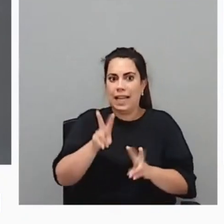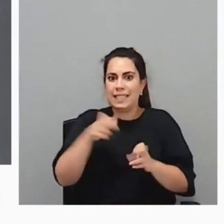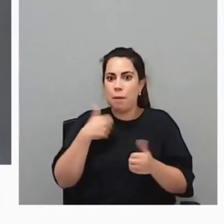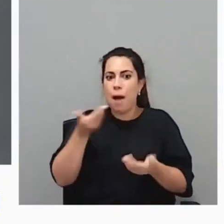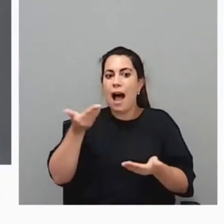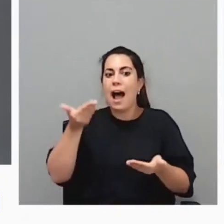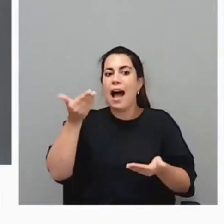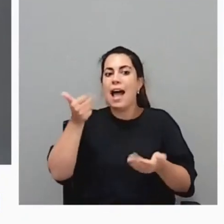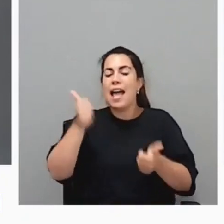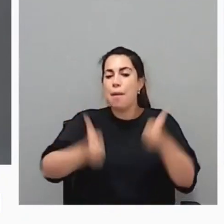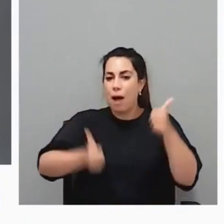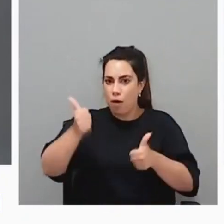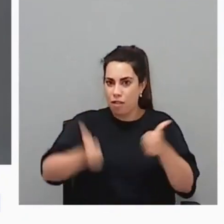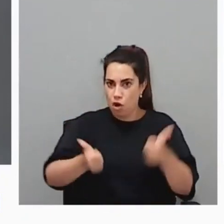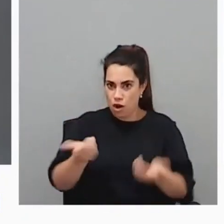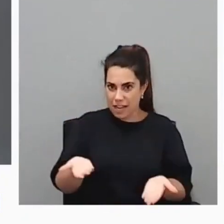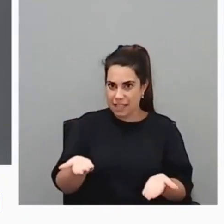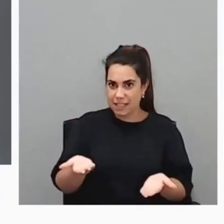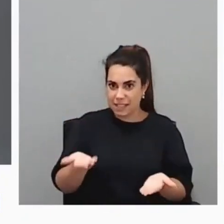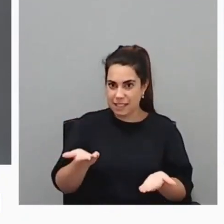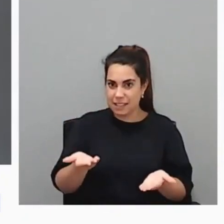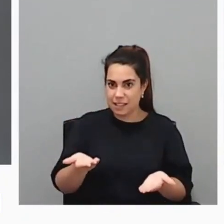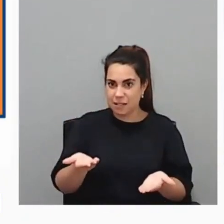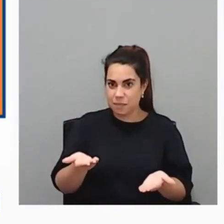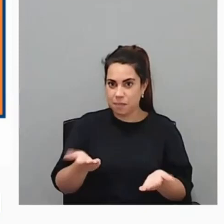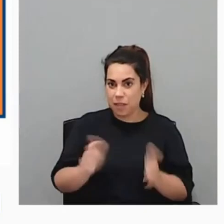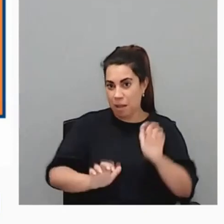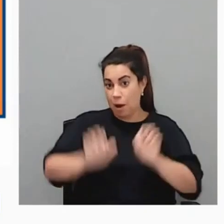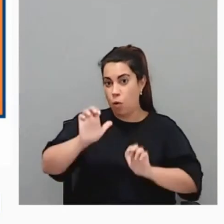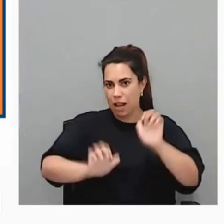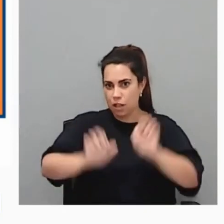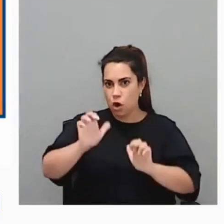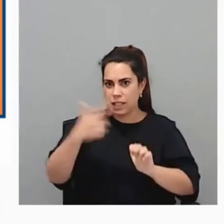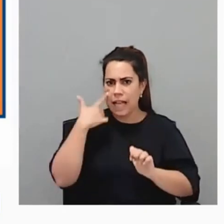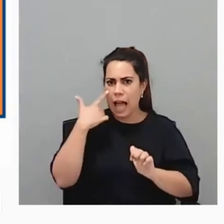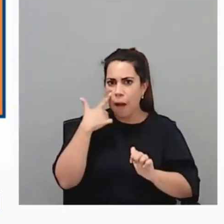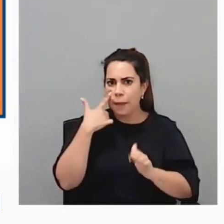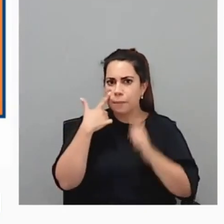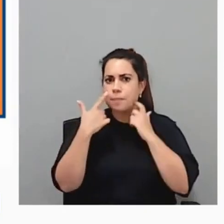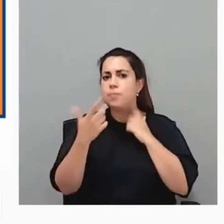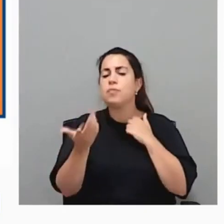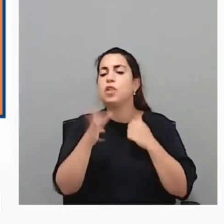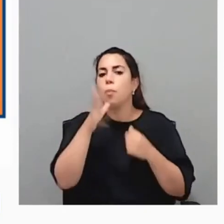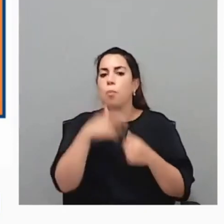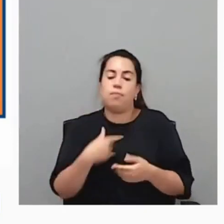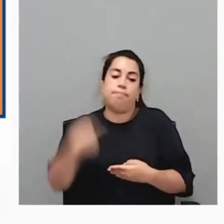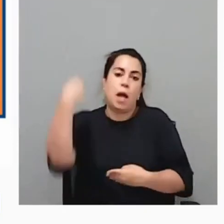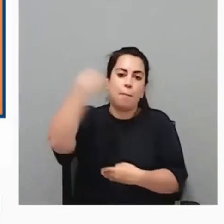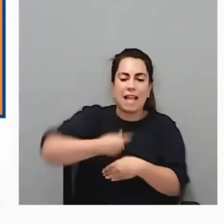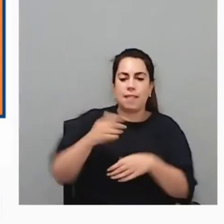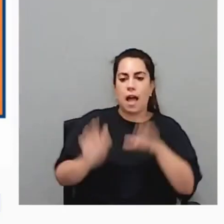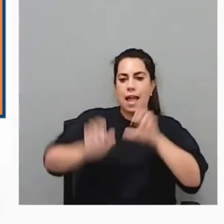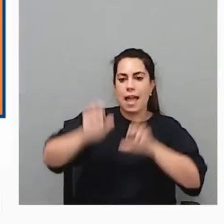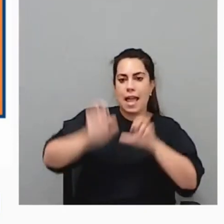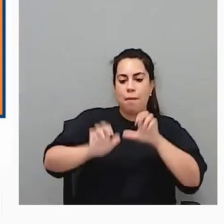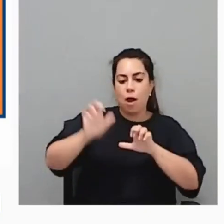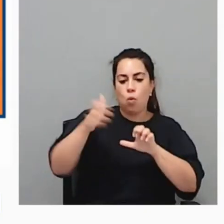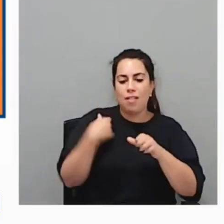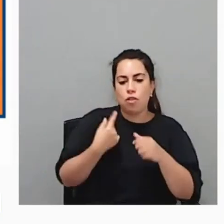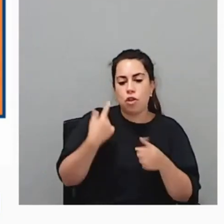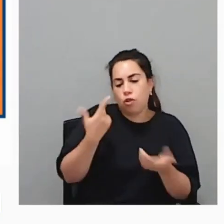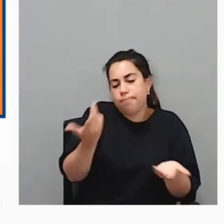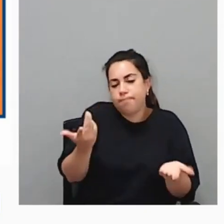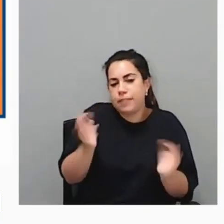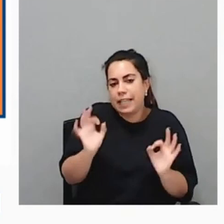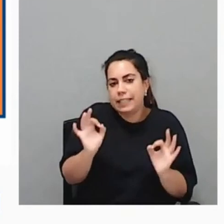ley nos dice que tenemos que evaluar a los niños para ver cómo tienen que evolucionar, pero no nos dice que tengamos que hacer exámenes de pregunta-respuesta, ¿vale? Esto, por